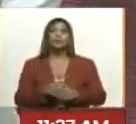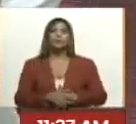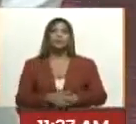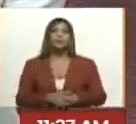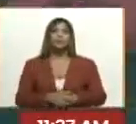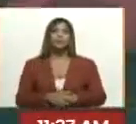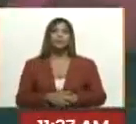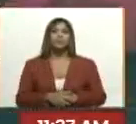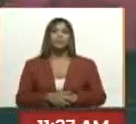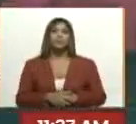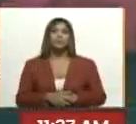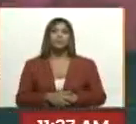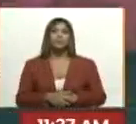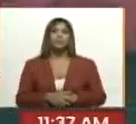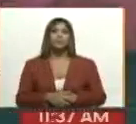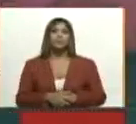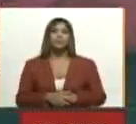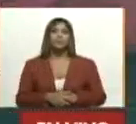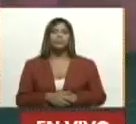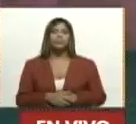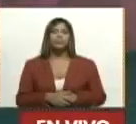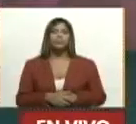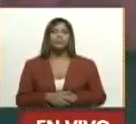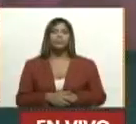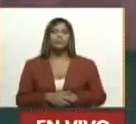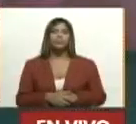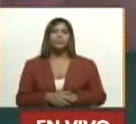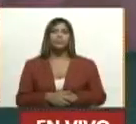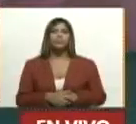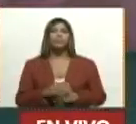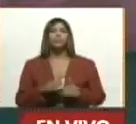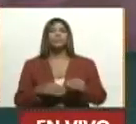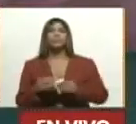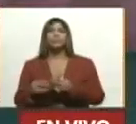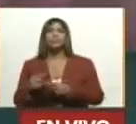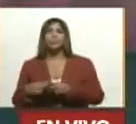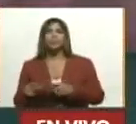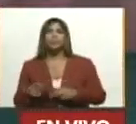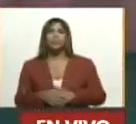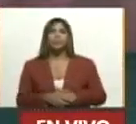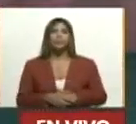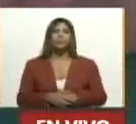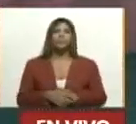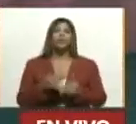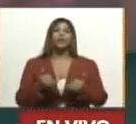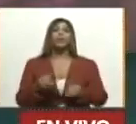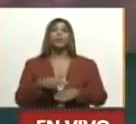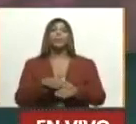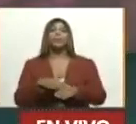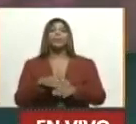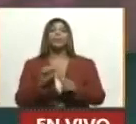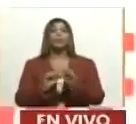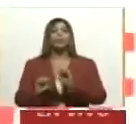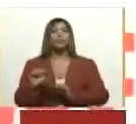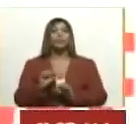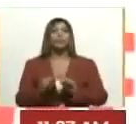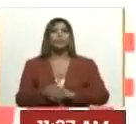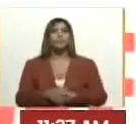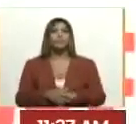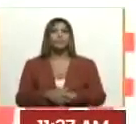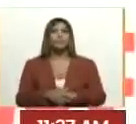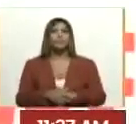ellos. Pasan a funciones. De hecho, el actual ministro de Defensa,